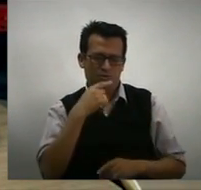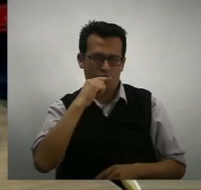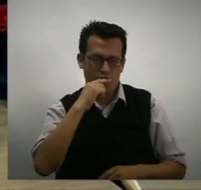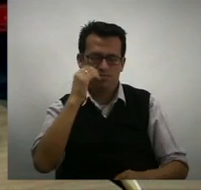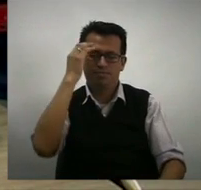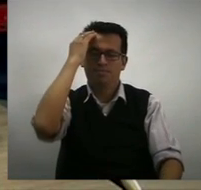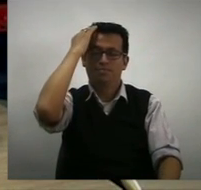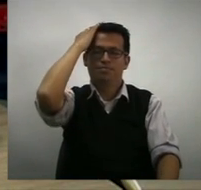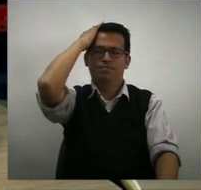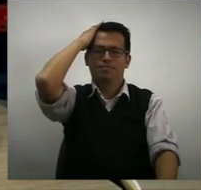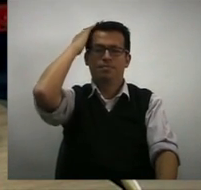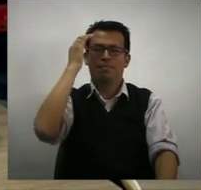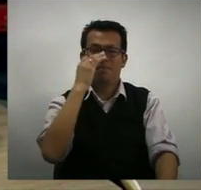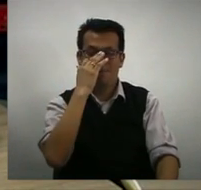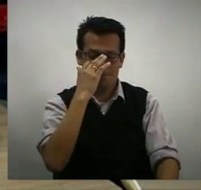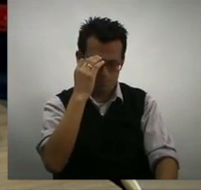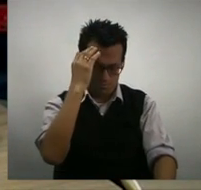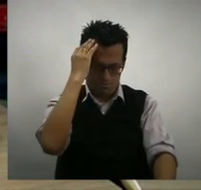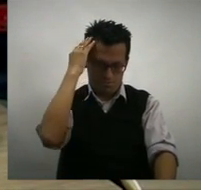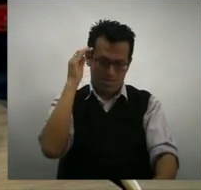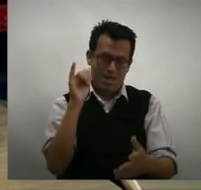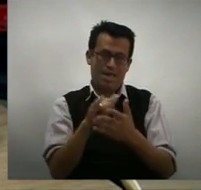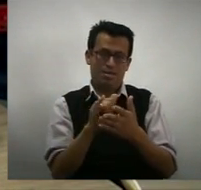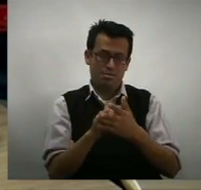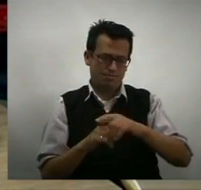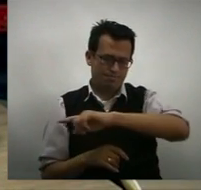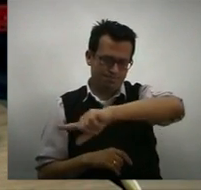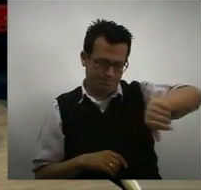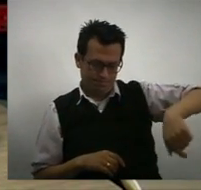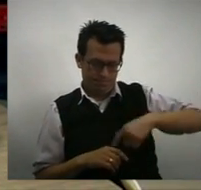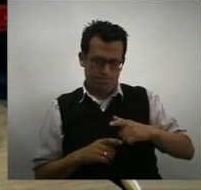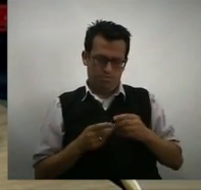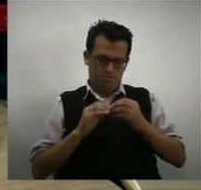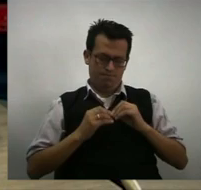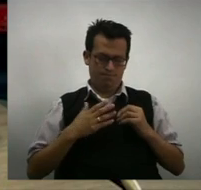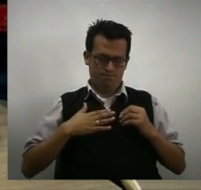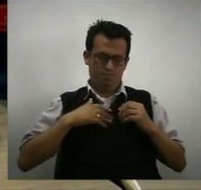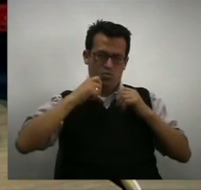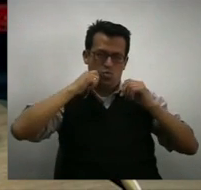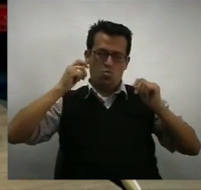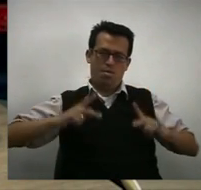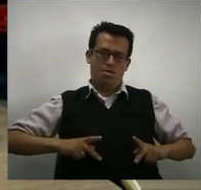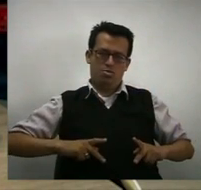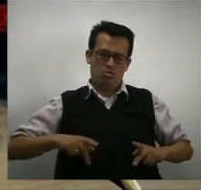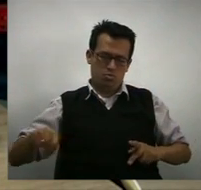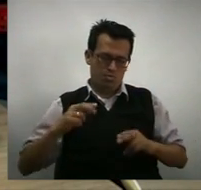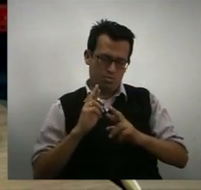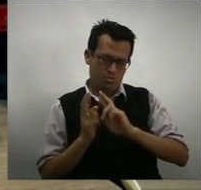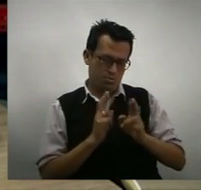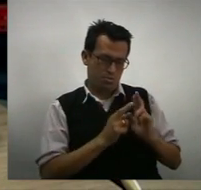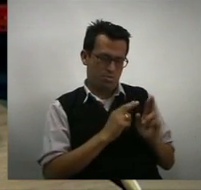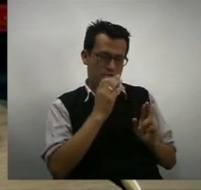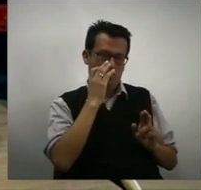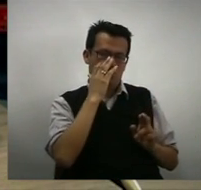Foucault. Es así como el espaciómeno se extiende por todos los pliegues del organismo humano, conectando hilos de